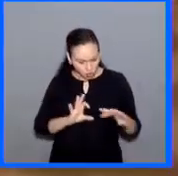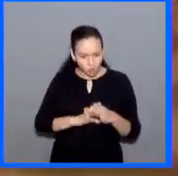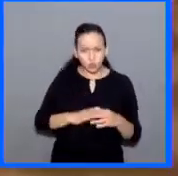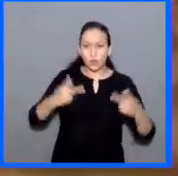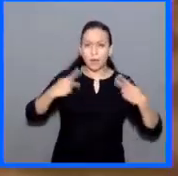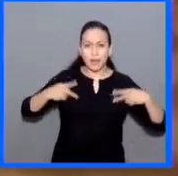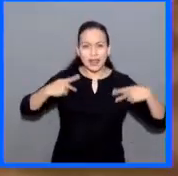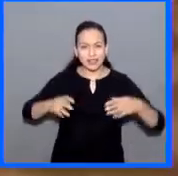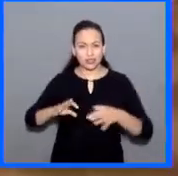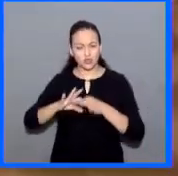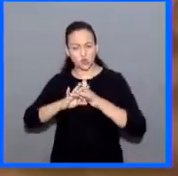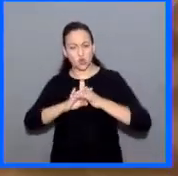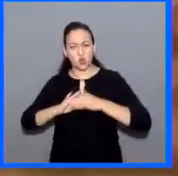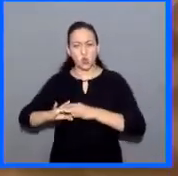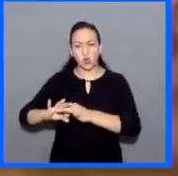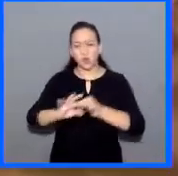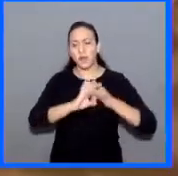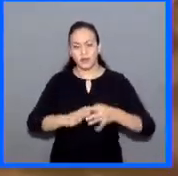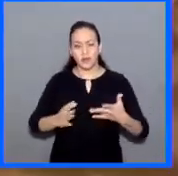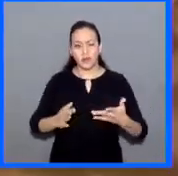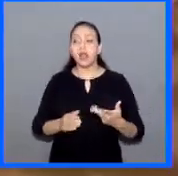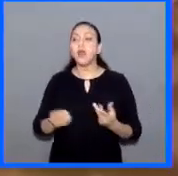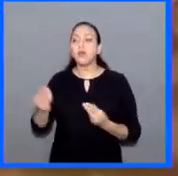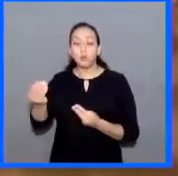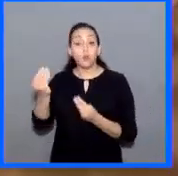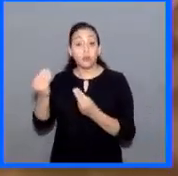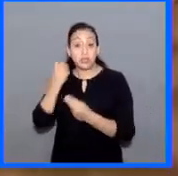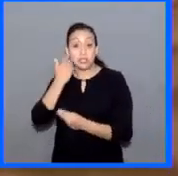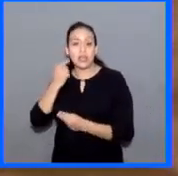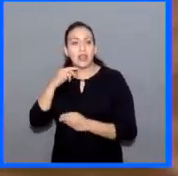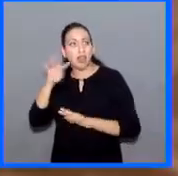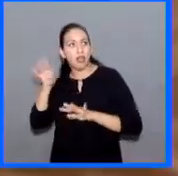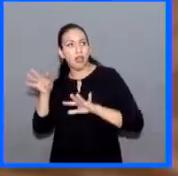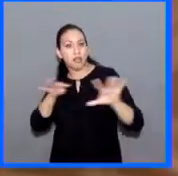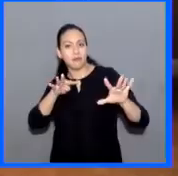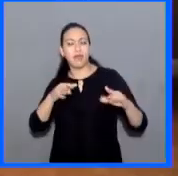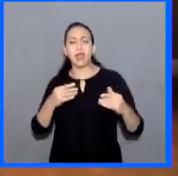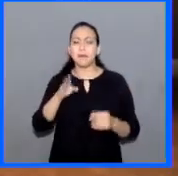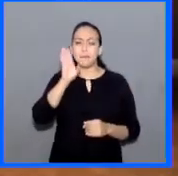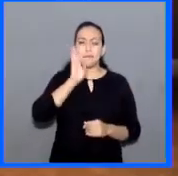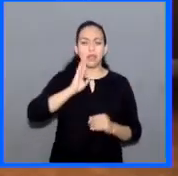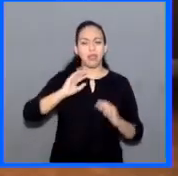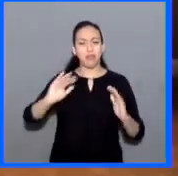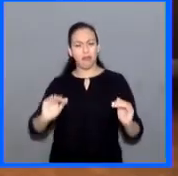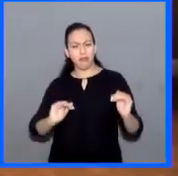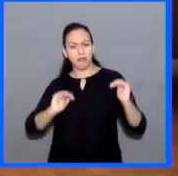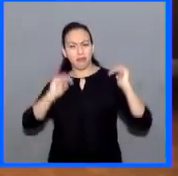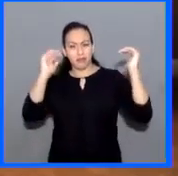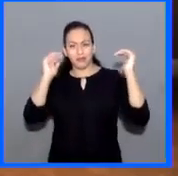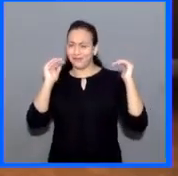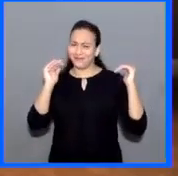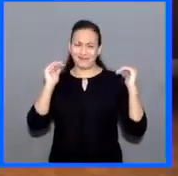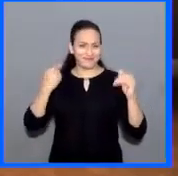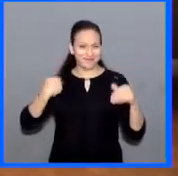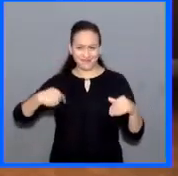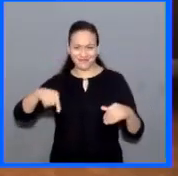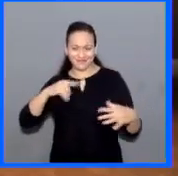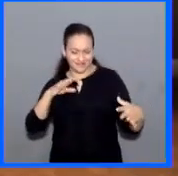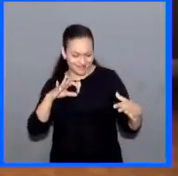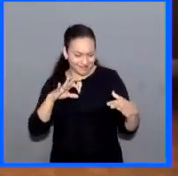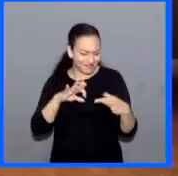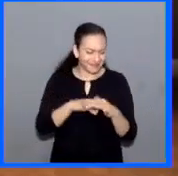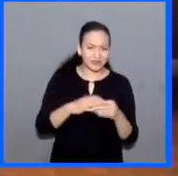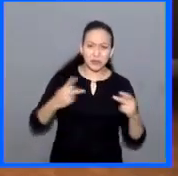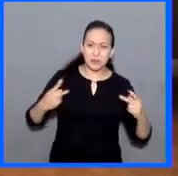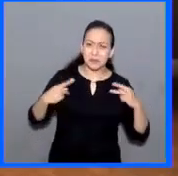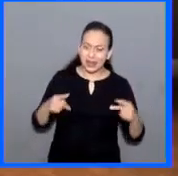realidades. Quisieran seguirnos viendo con discursos grandilocuentes, absolutamente ajenos a los derechos, a la